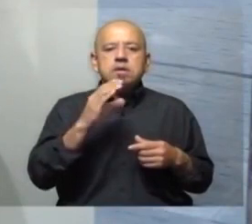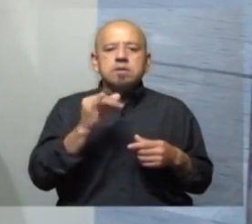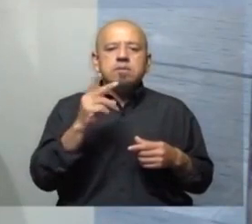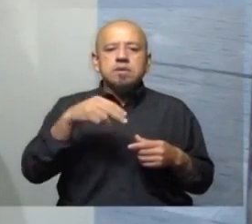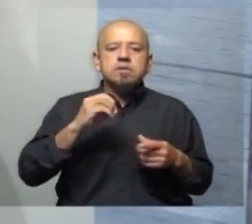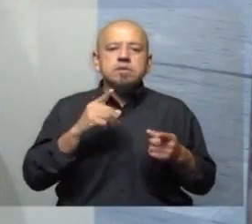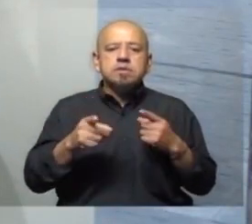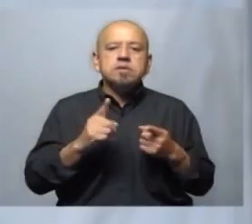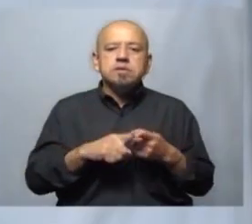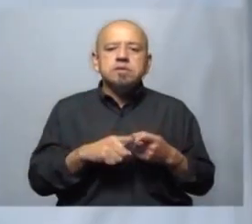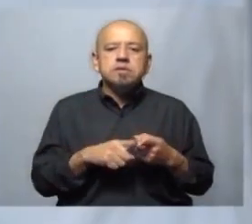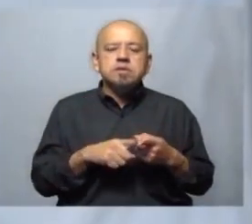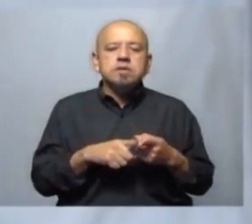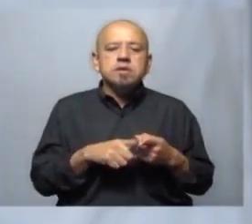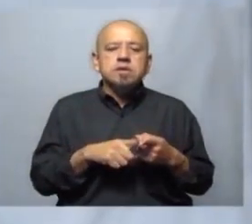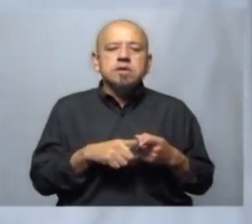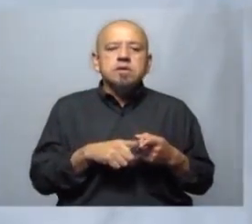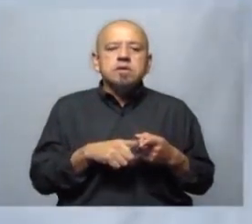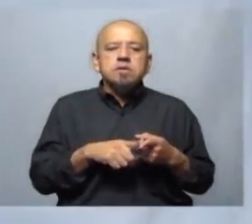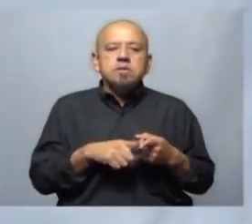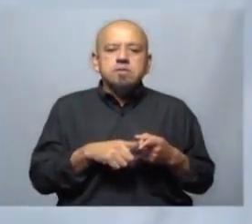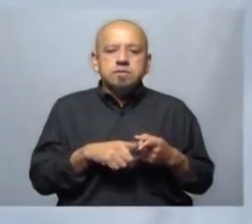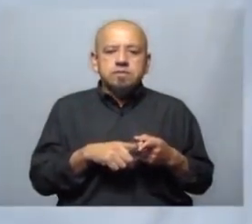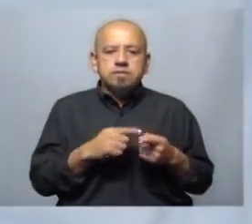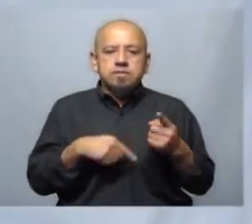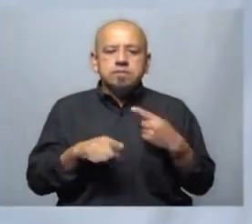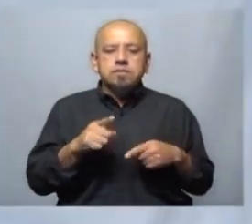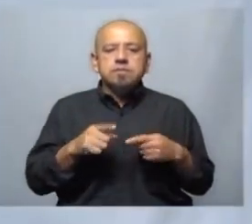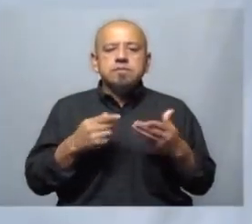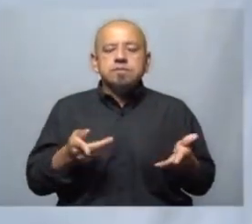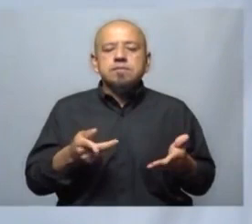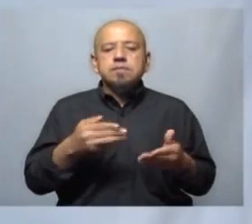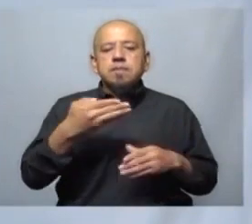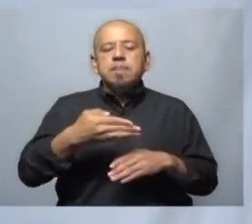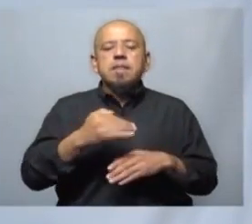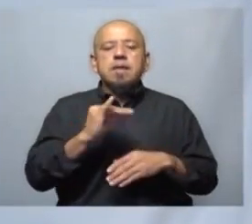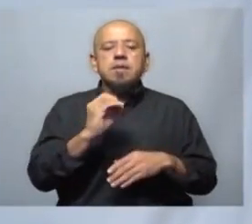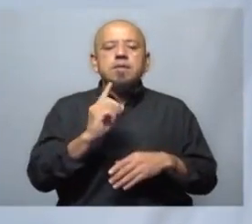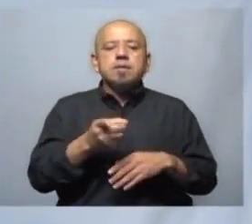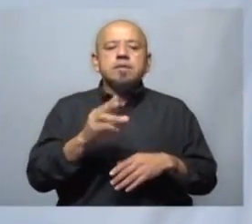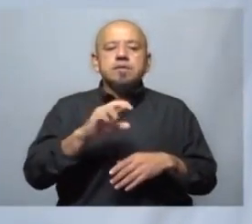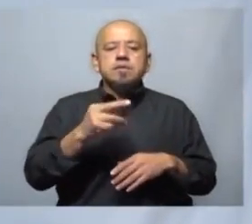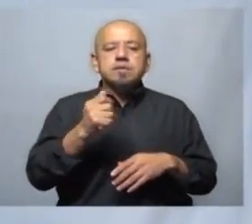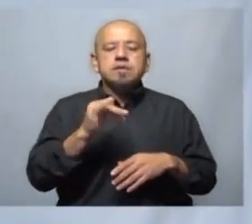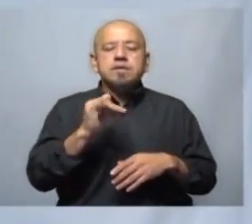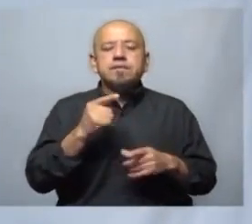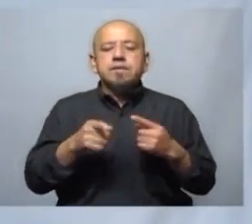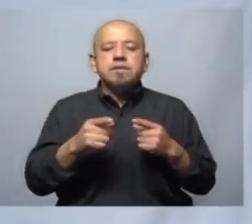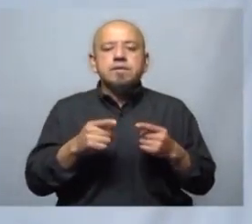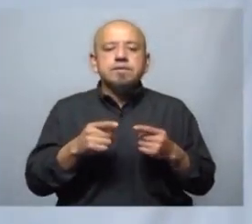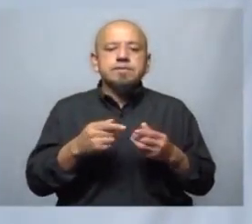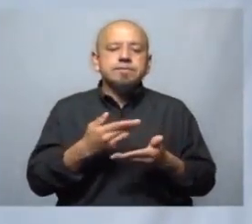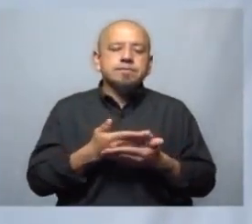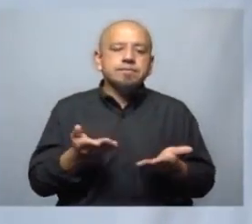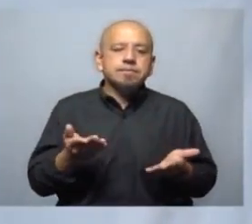verdad cierto y bueno Y la que se encarga de esta biografía tan ecléctica de una persona increíble